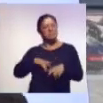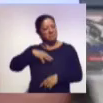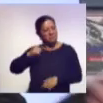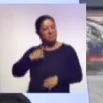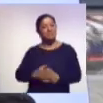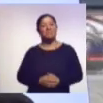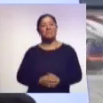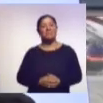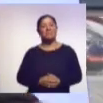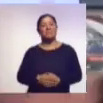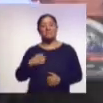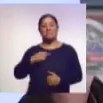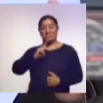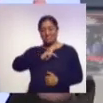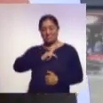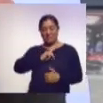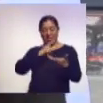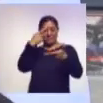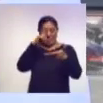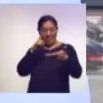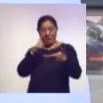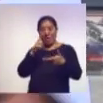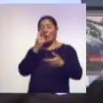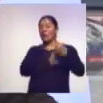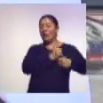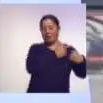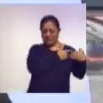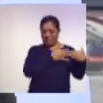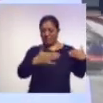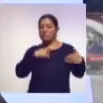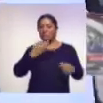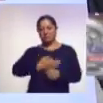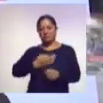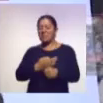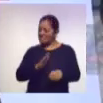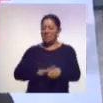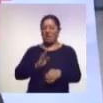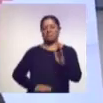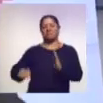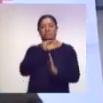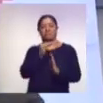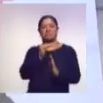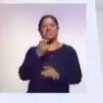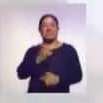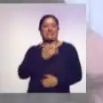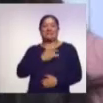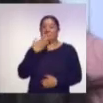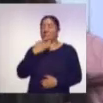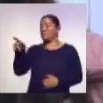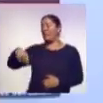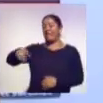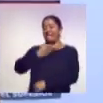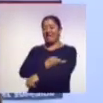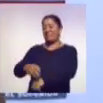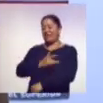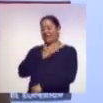satisface es que mejoré mi puntaje del año anterior y mi puesto, ¿no? Entonces fue una alegría muy grande para mí y para mi familia. Ana Karen